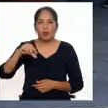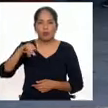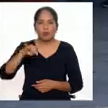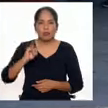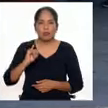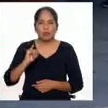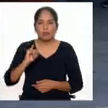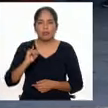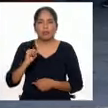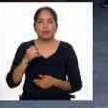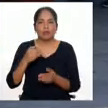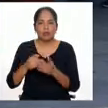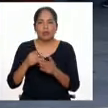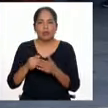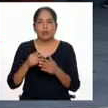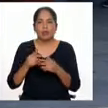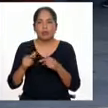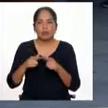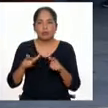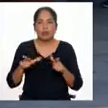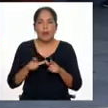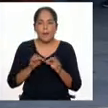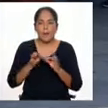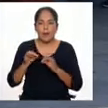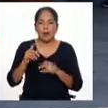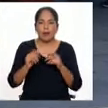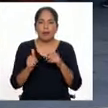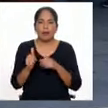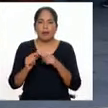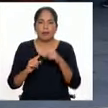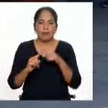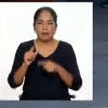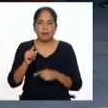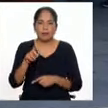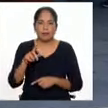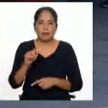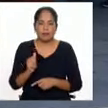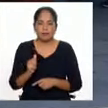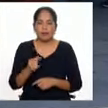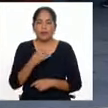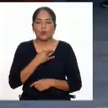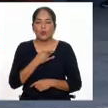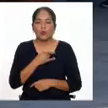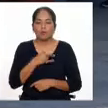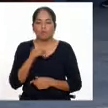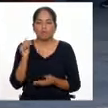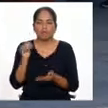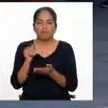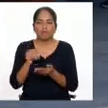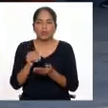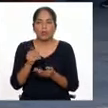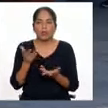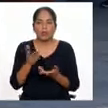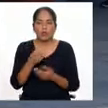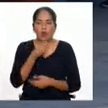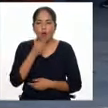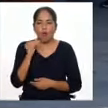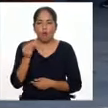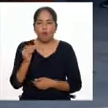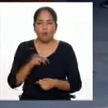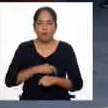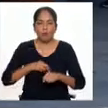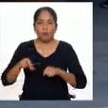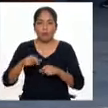en la provincia de Atalaya. Esta universidad está formando jóvenes profesionales de